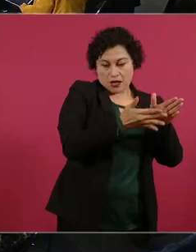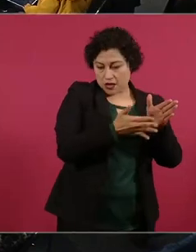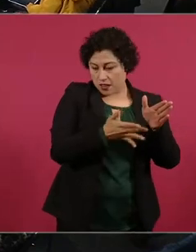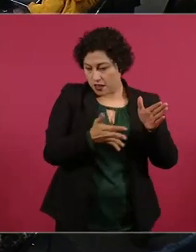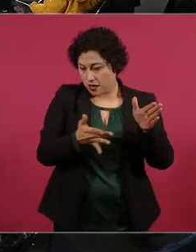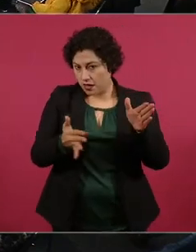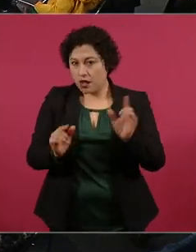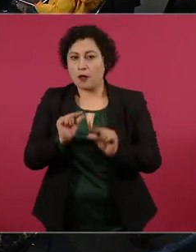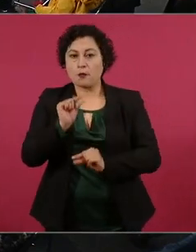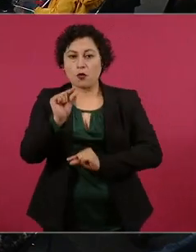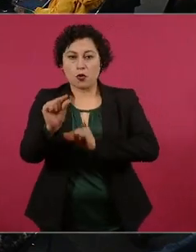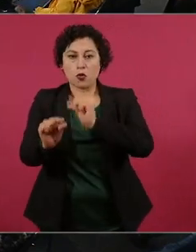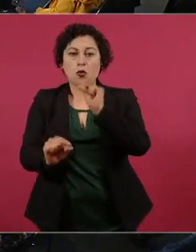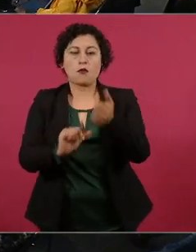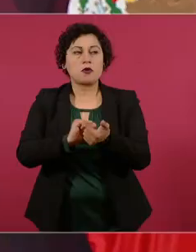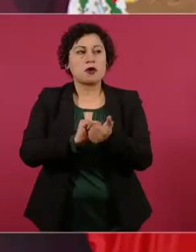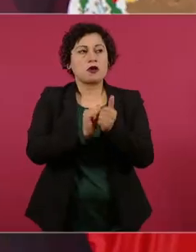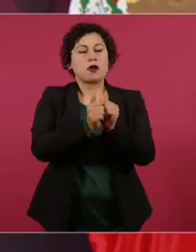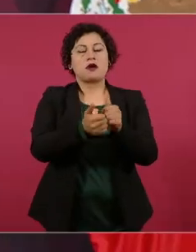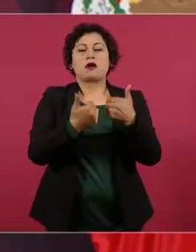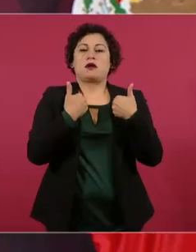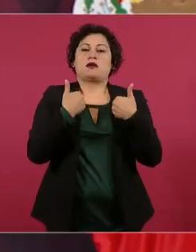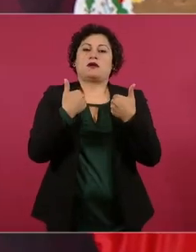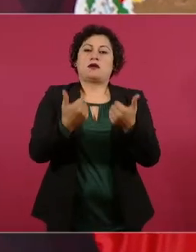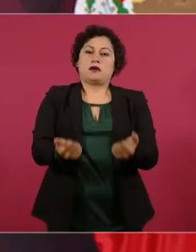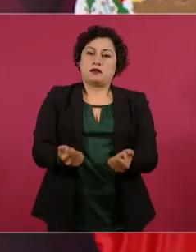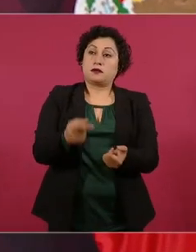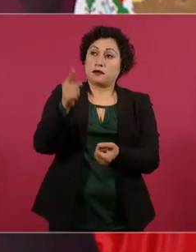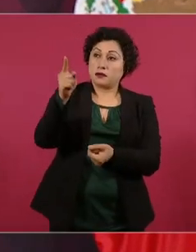mucho al Banco Mundial, al Fondo Monetario Internacional,